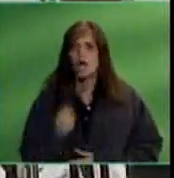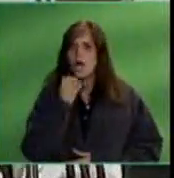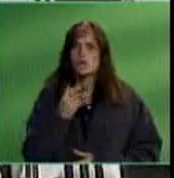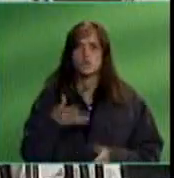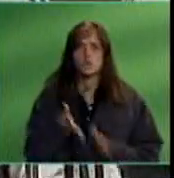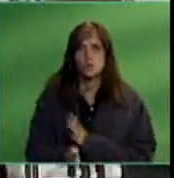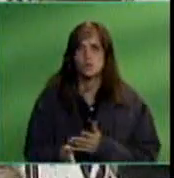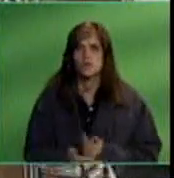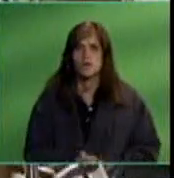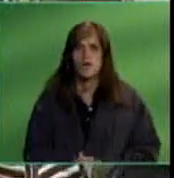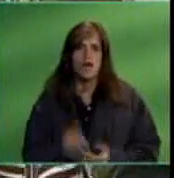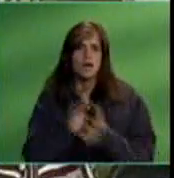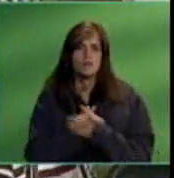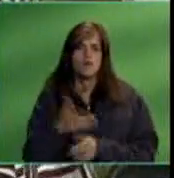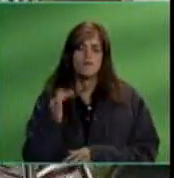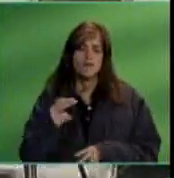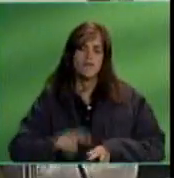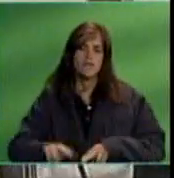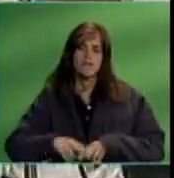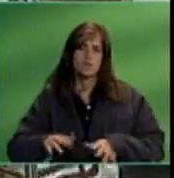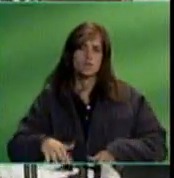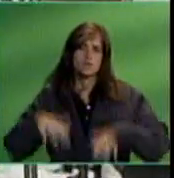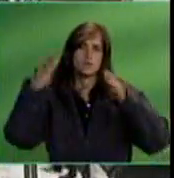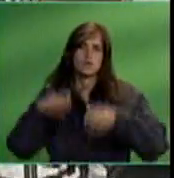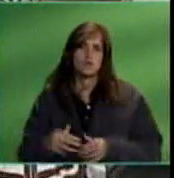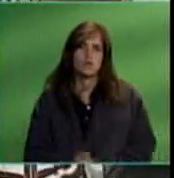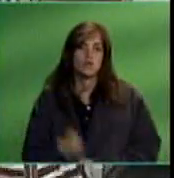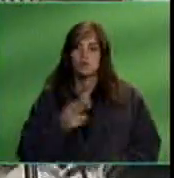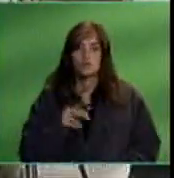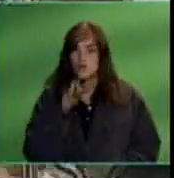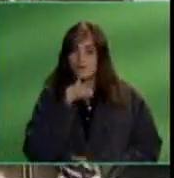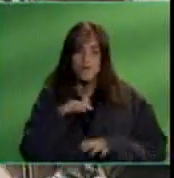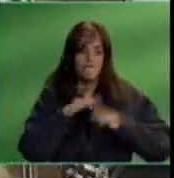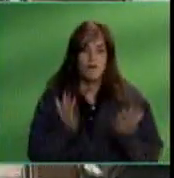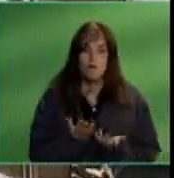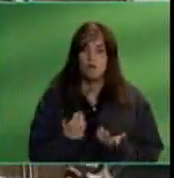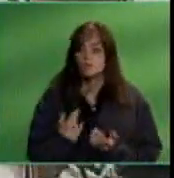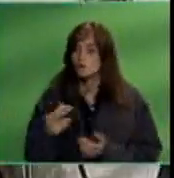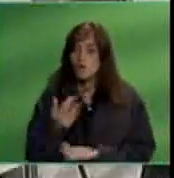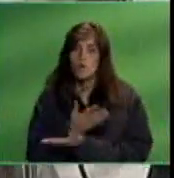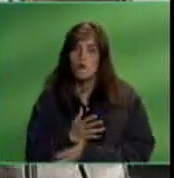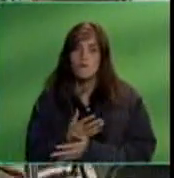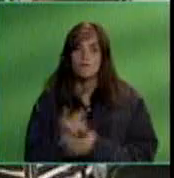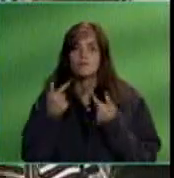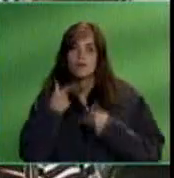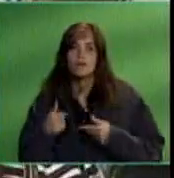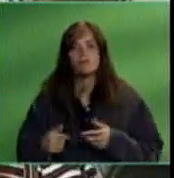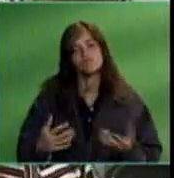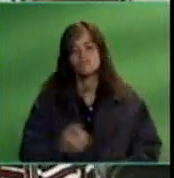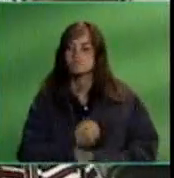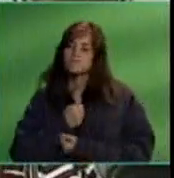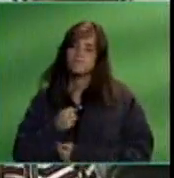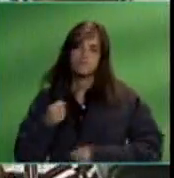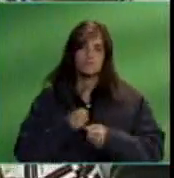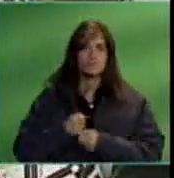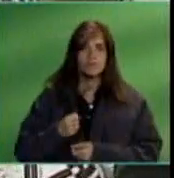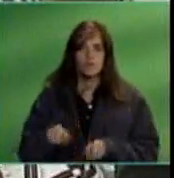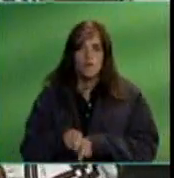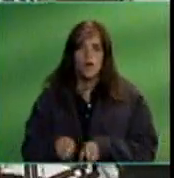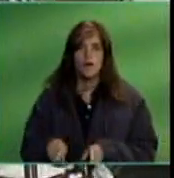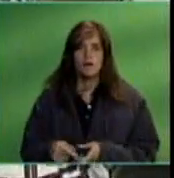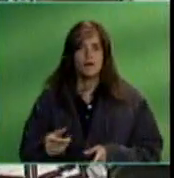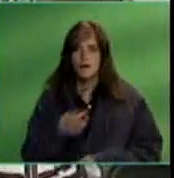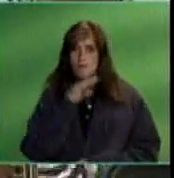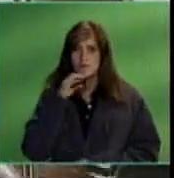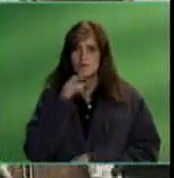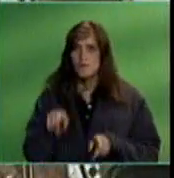como un amigo que yo tenía en la infancia que era el dueño del balón nosotros no teníamos balones Y si él no jugaba o perdía se llevaba el balón así quiere comportarse usted